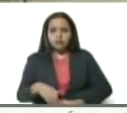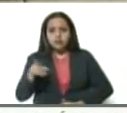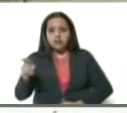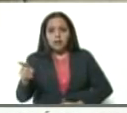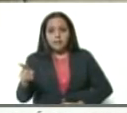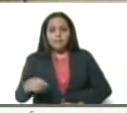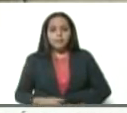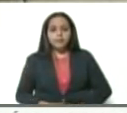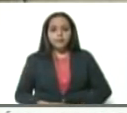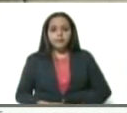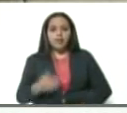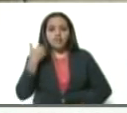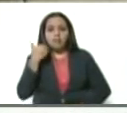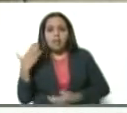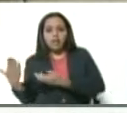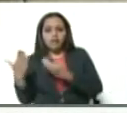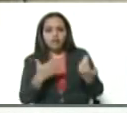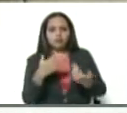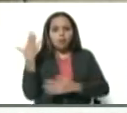Fíjense ustedes.